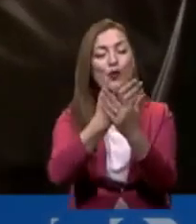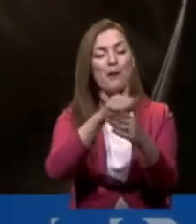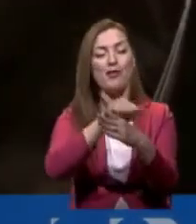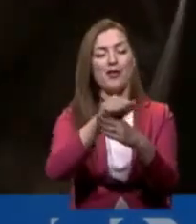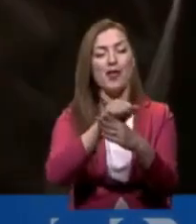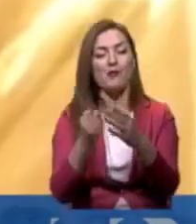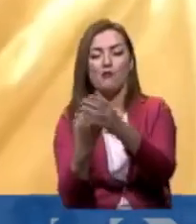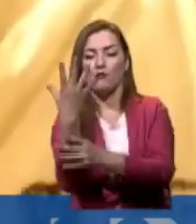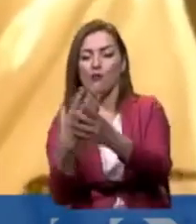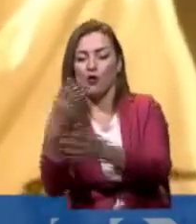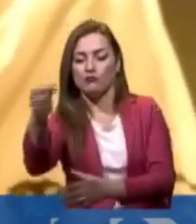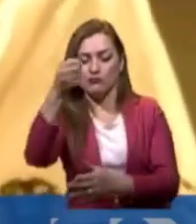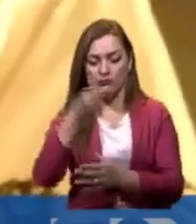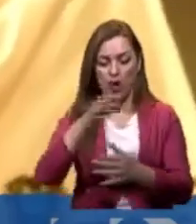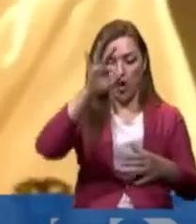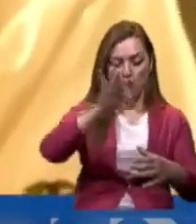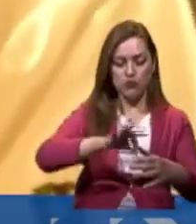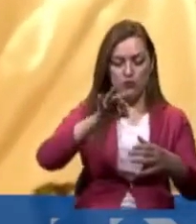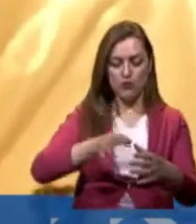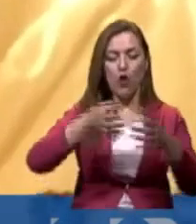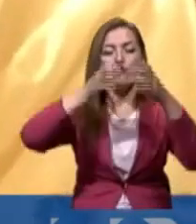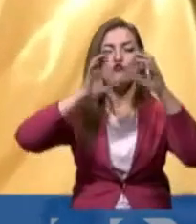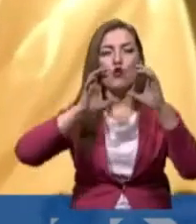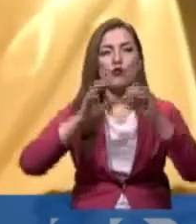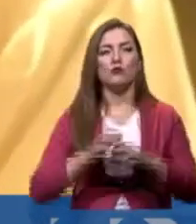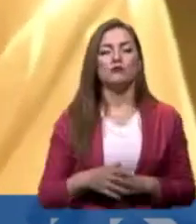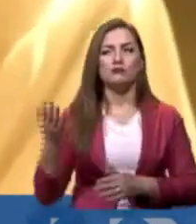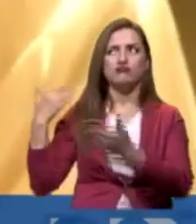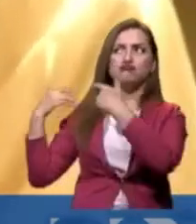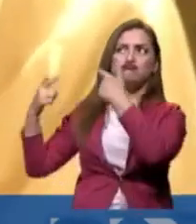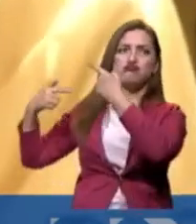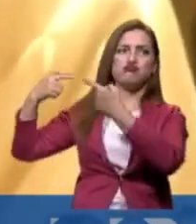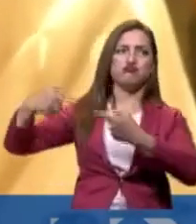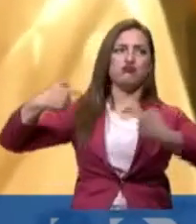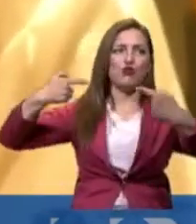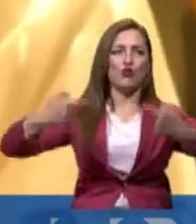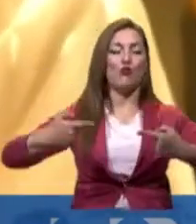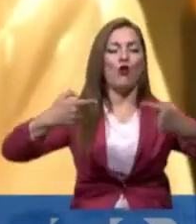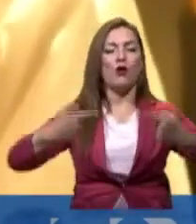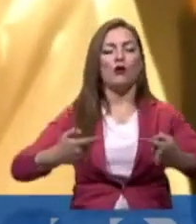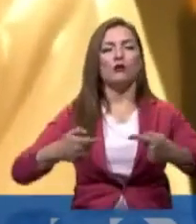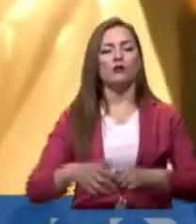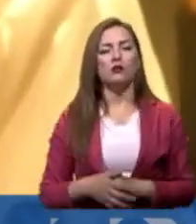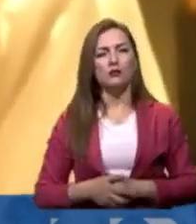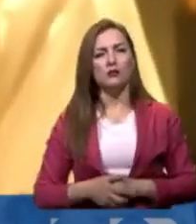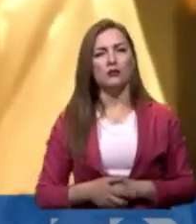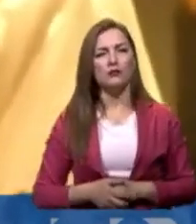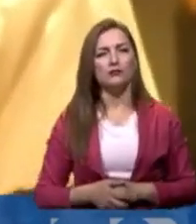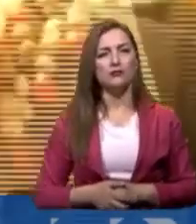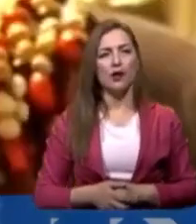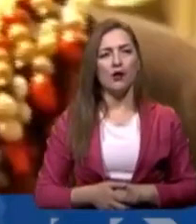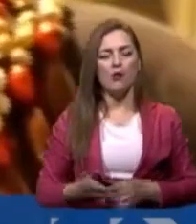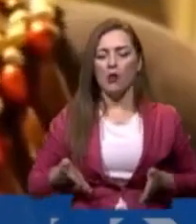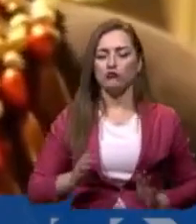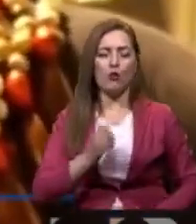medicina ancestral. Ya que por herencia, pues muchos hermanos vinieron con ese linaje de